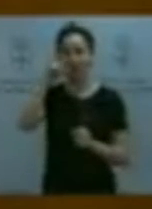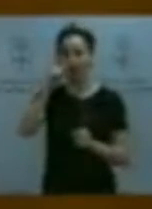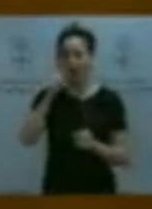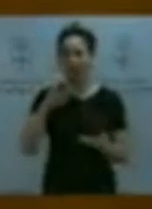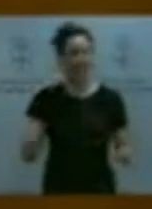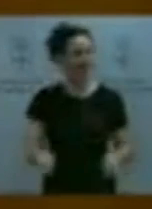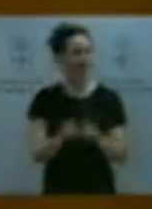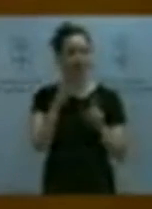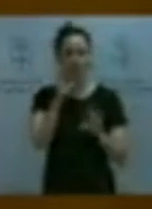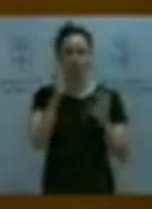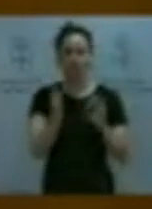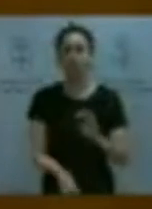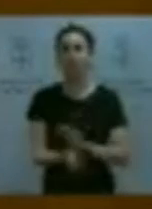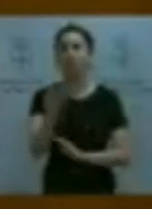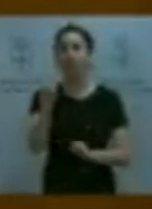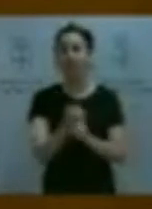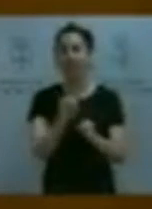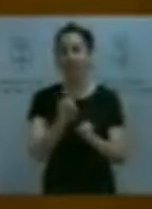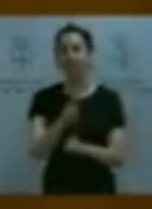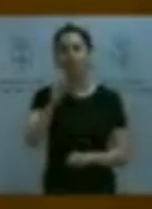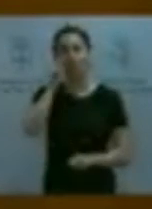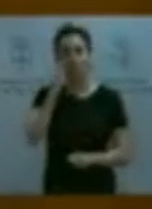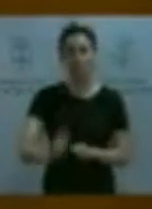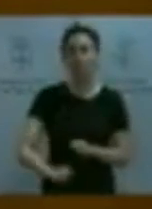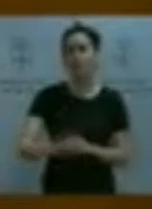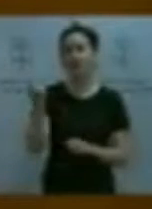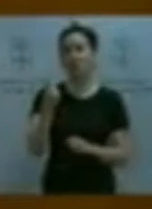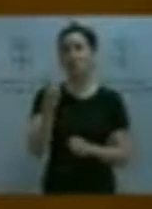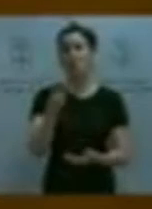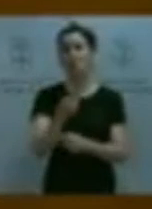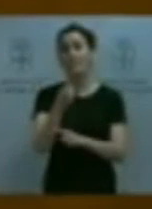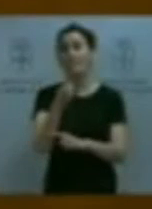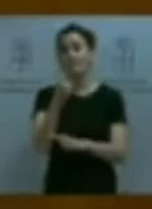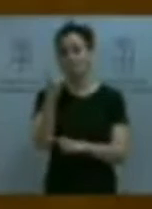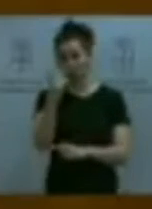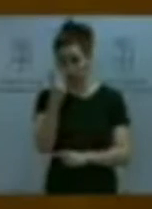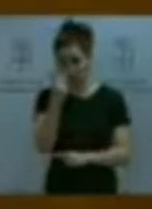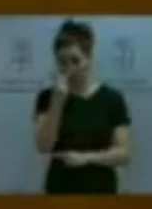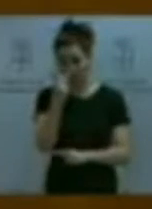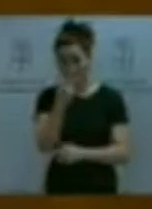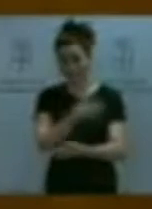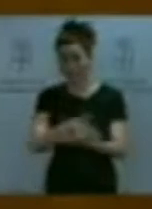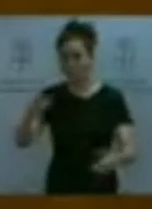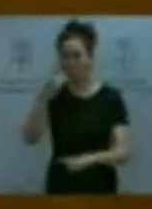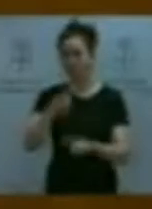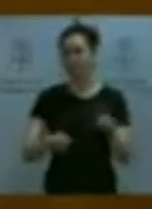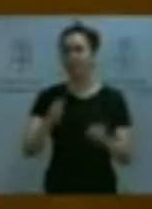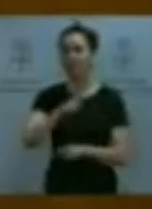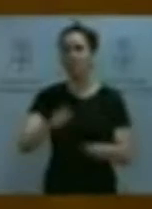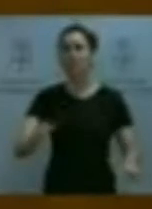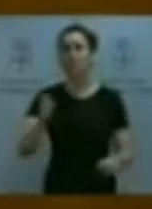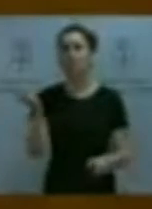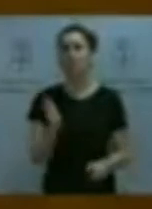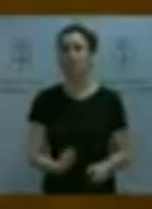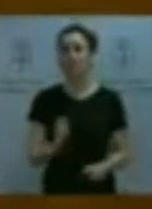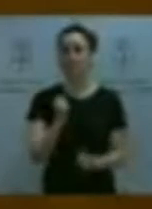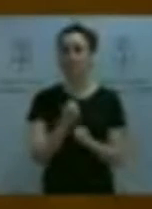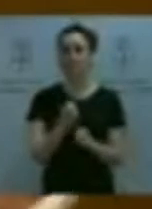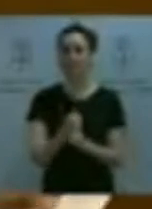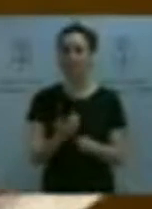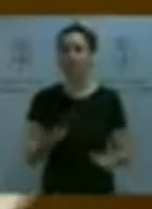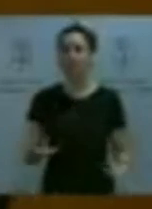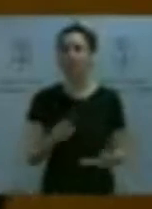récord, con casi 2,5 millones de empleados, récord en España, la variación anual de Asturias es del 2,3, casi un punto por debajo de la